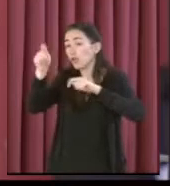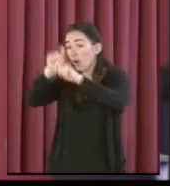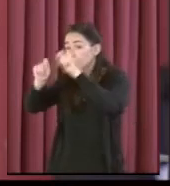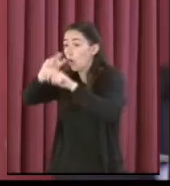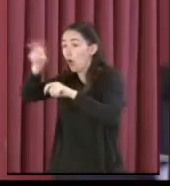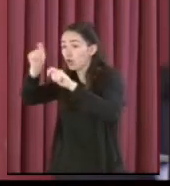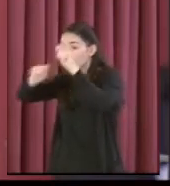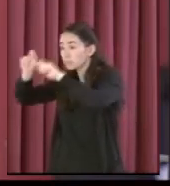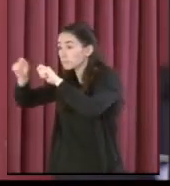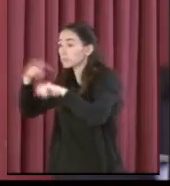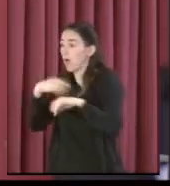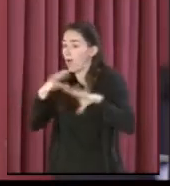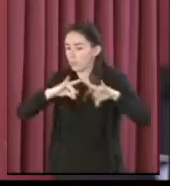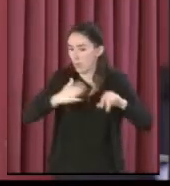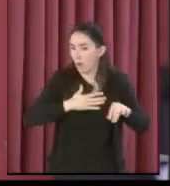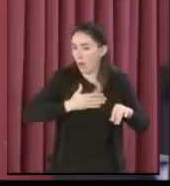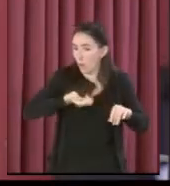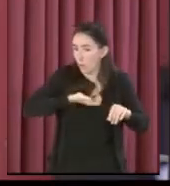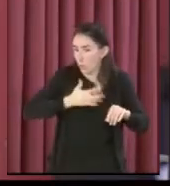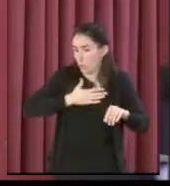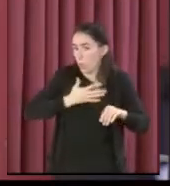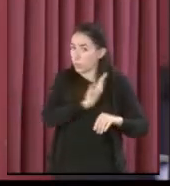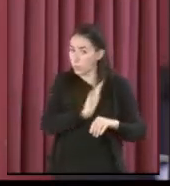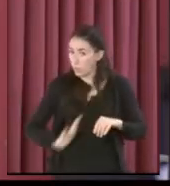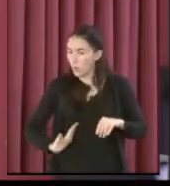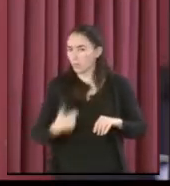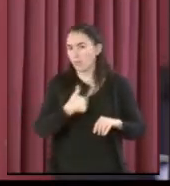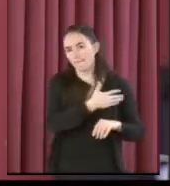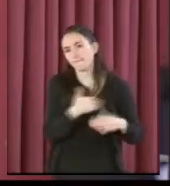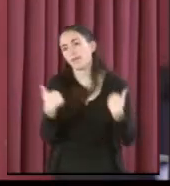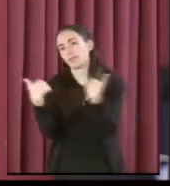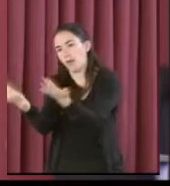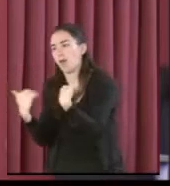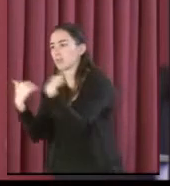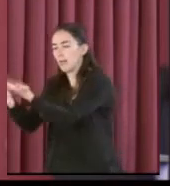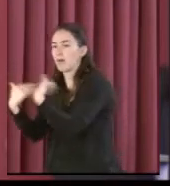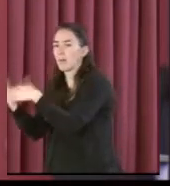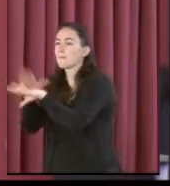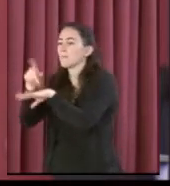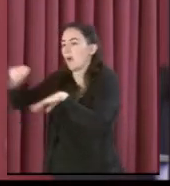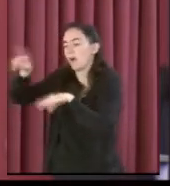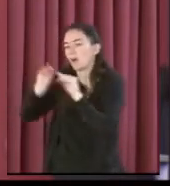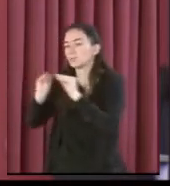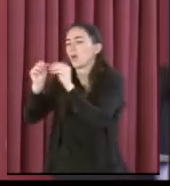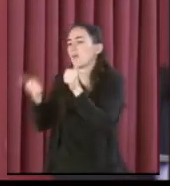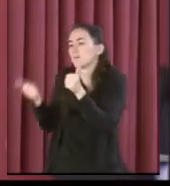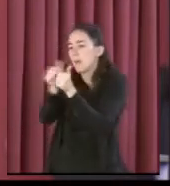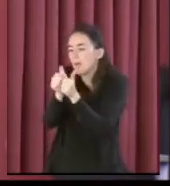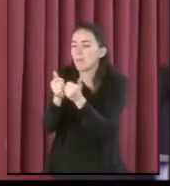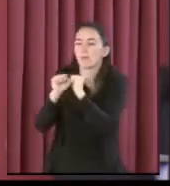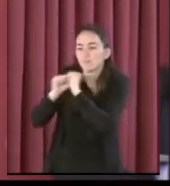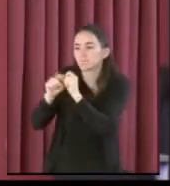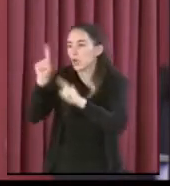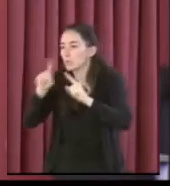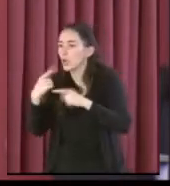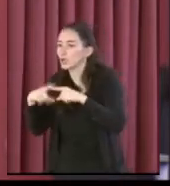uso de suelo dotacional, que pueda cubrir las necesidades que tengan en el sector de la dependencia, licitación que llevaremos